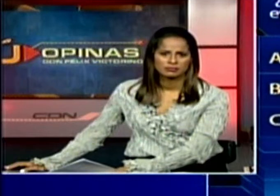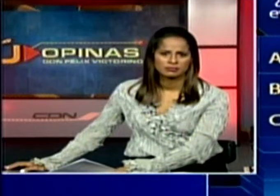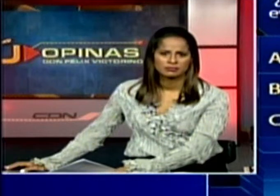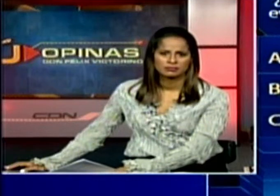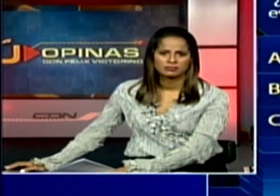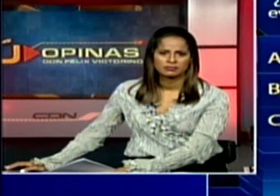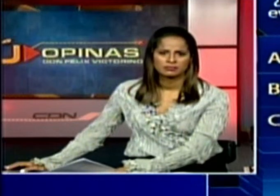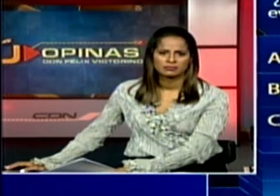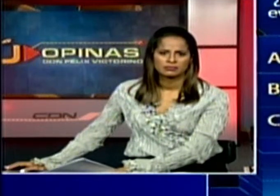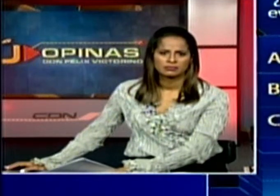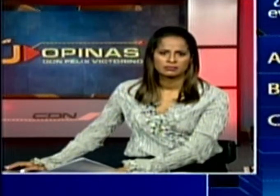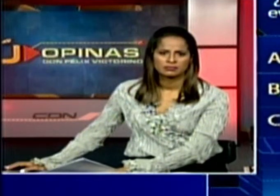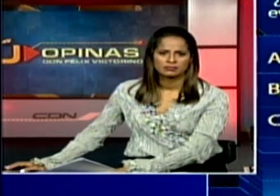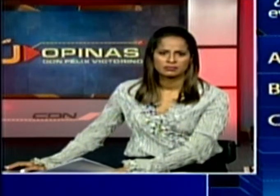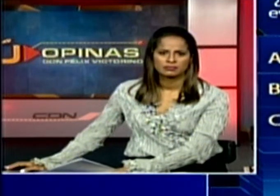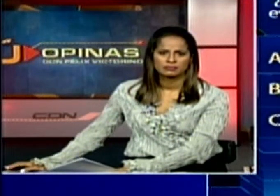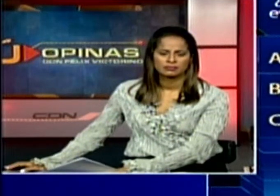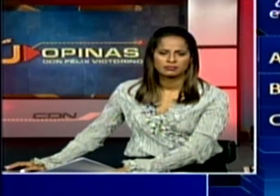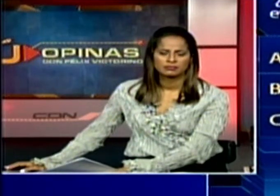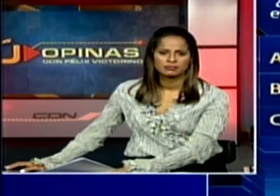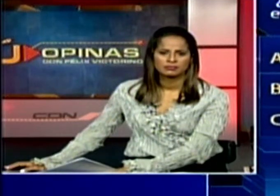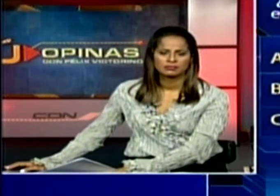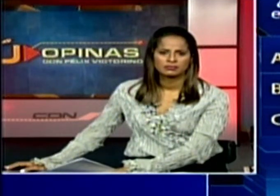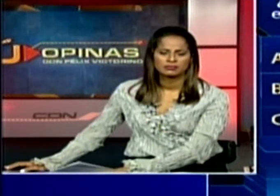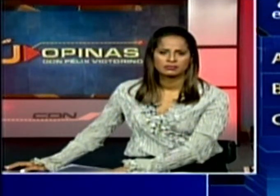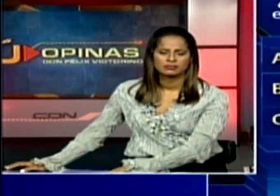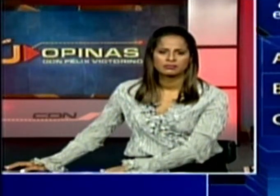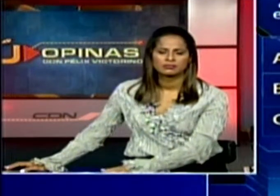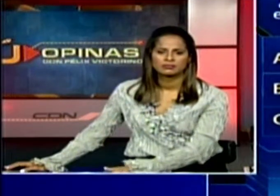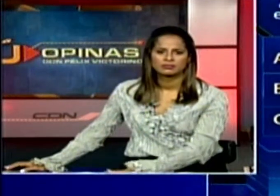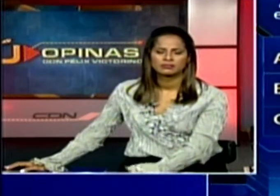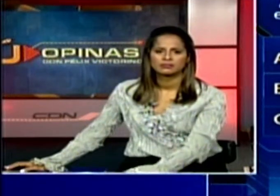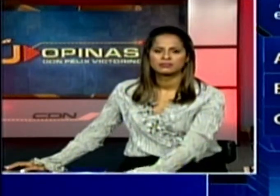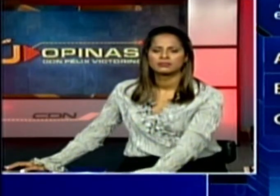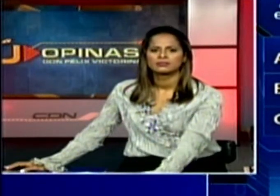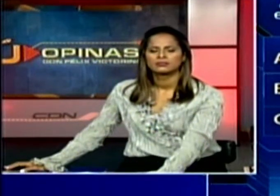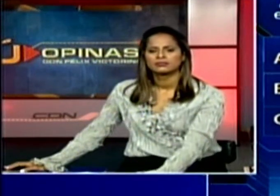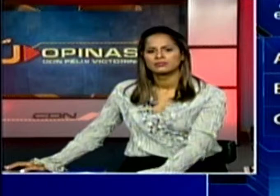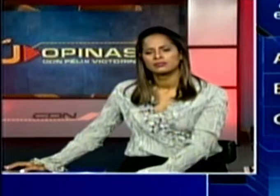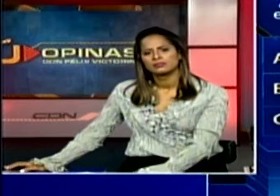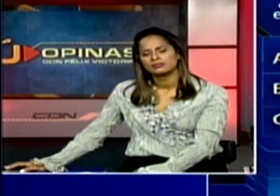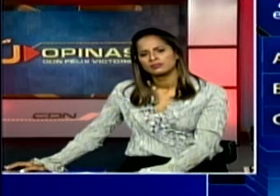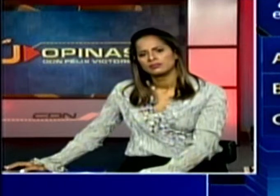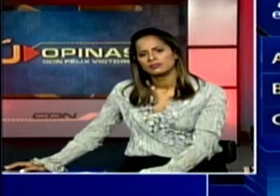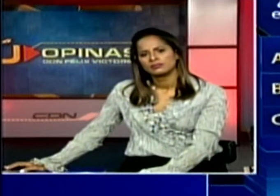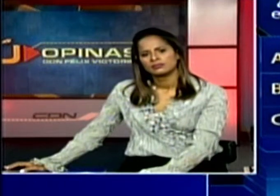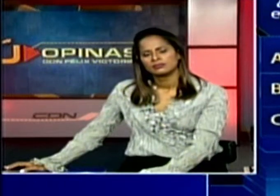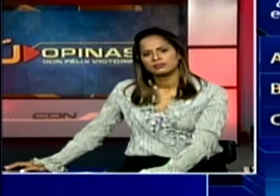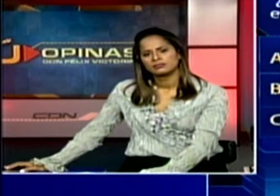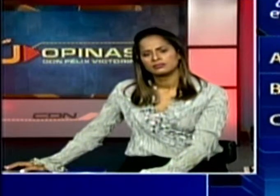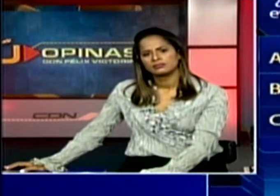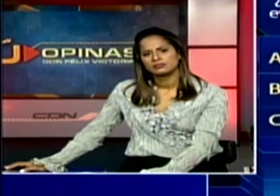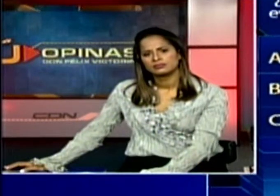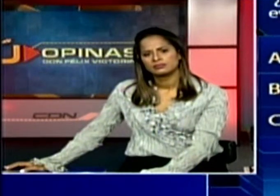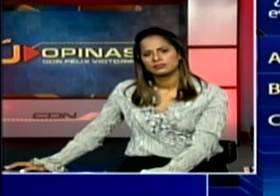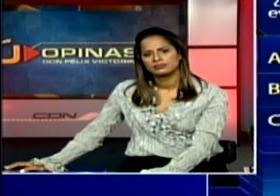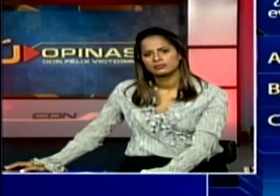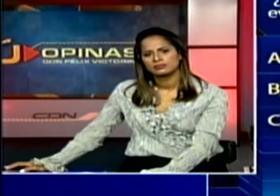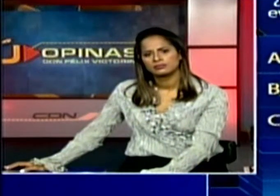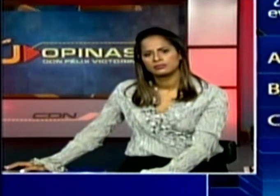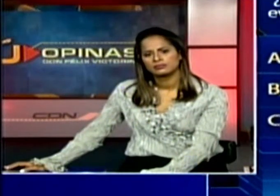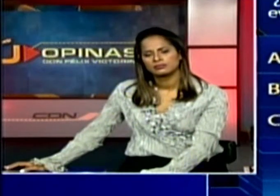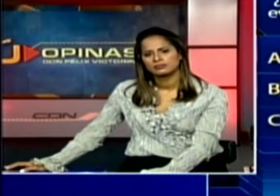sin mascarilla y sin nada. Entonces, no sé qué es lo que va a hacer el gobierno que abra, porque es que no vale la